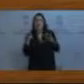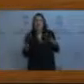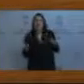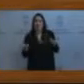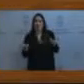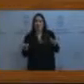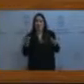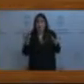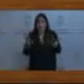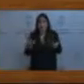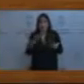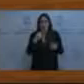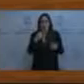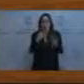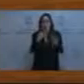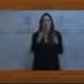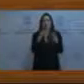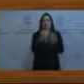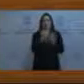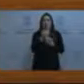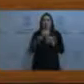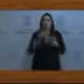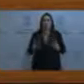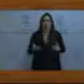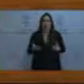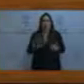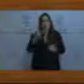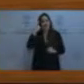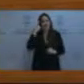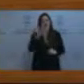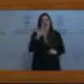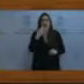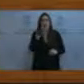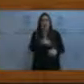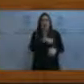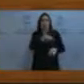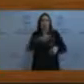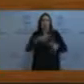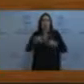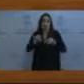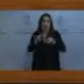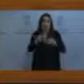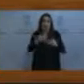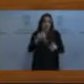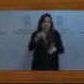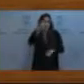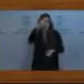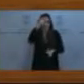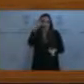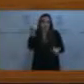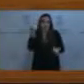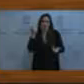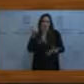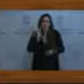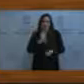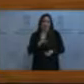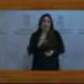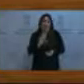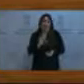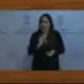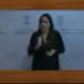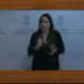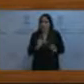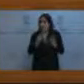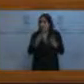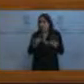entonces del beneficio obtenido. Como ustedes saben, la diabetes es una de las enfermedades más prevalentes en el mundo,